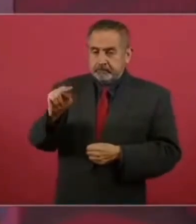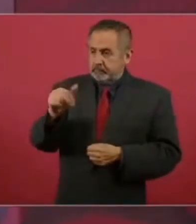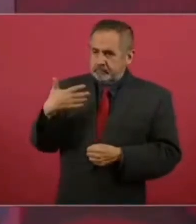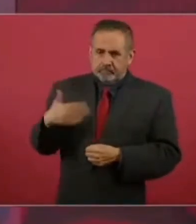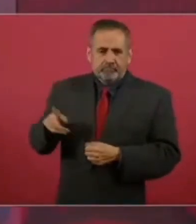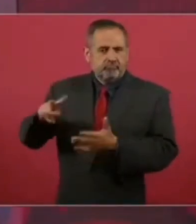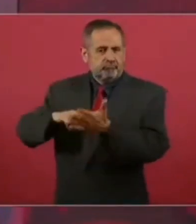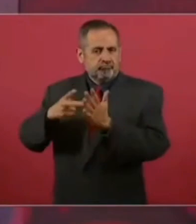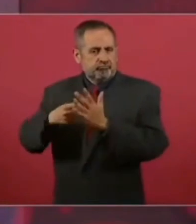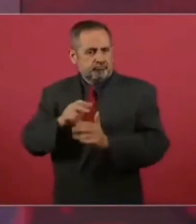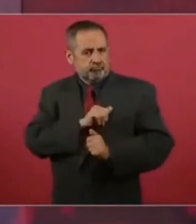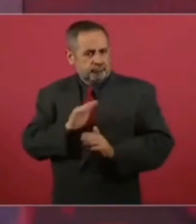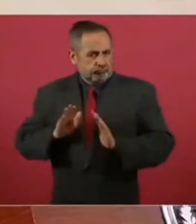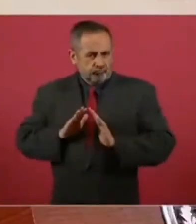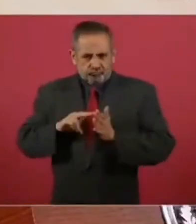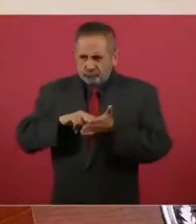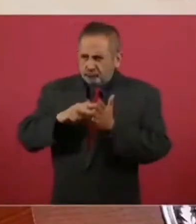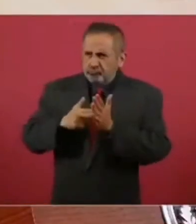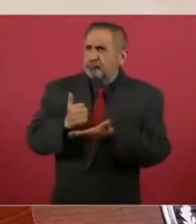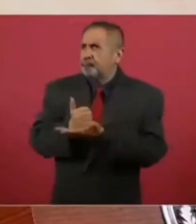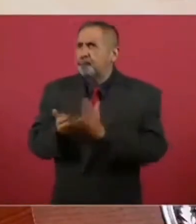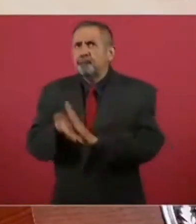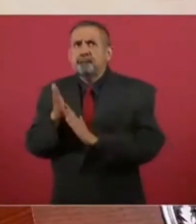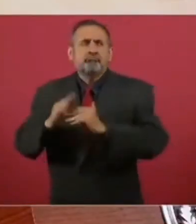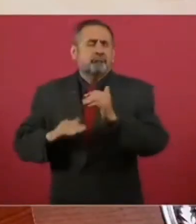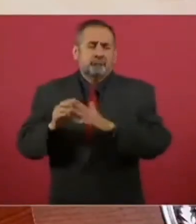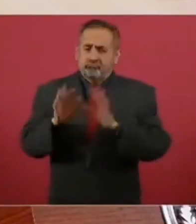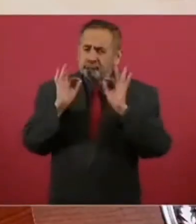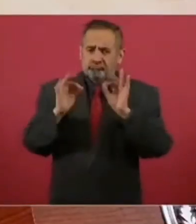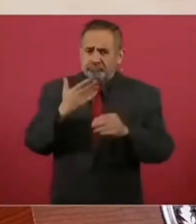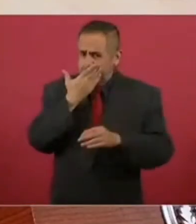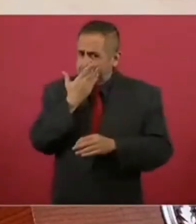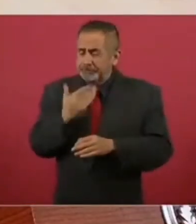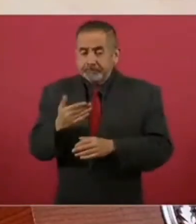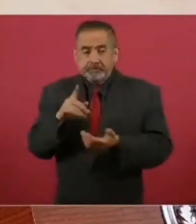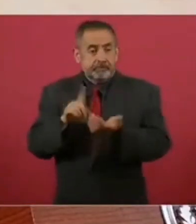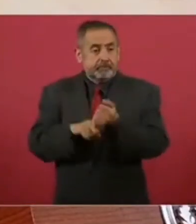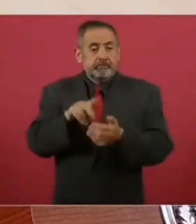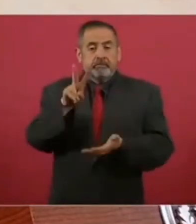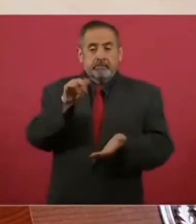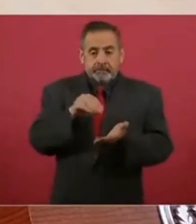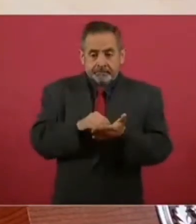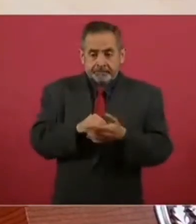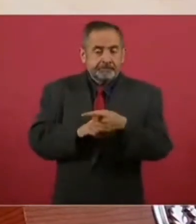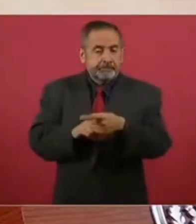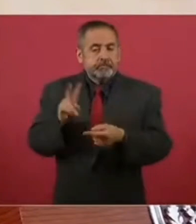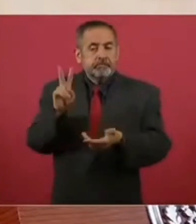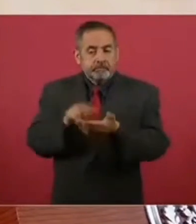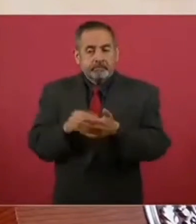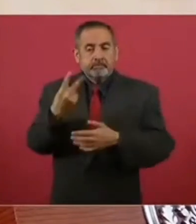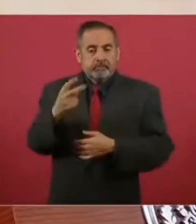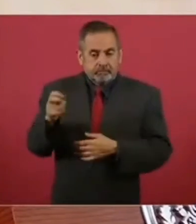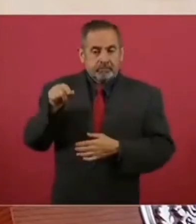los ingenieros militares, que son los que han hecho estos 2,000